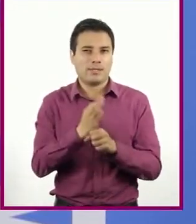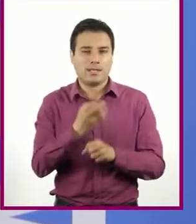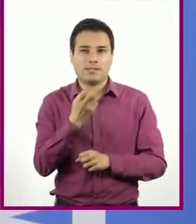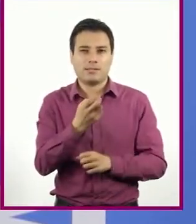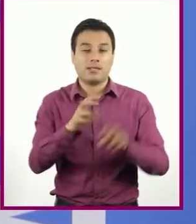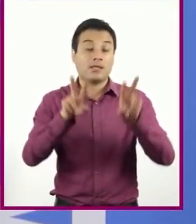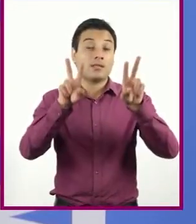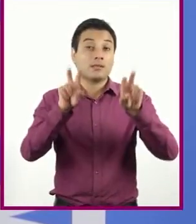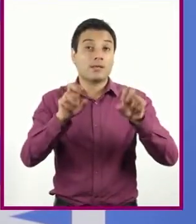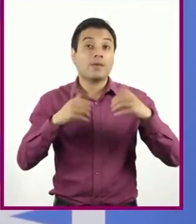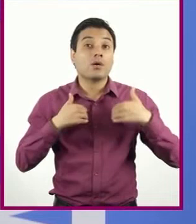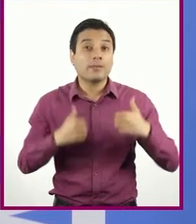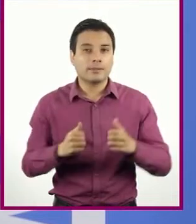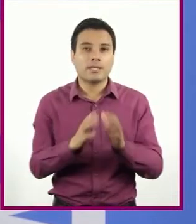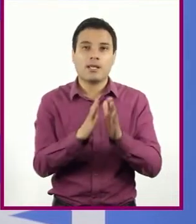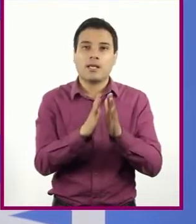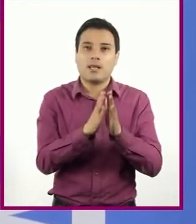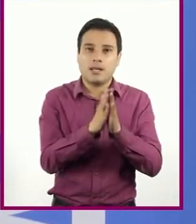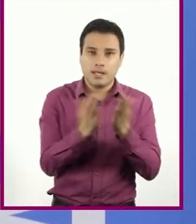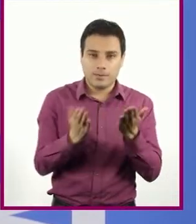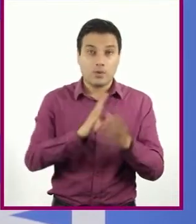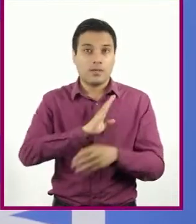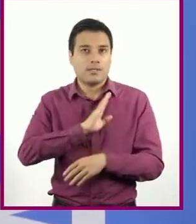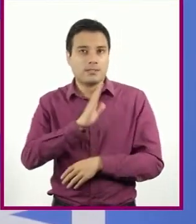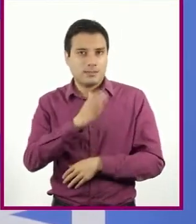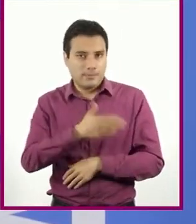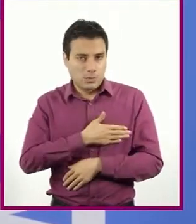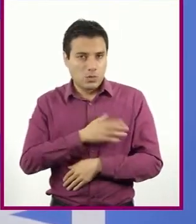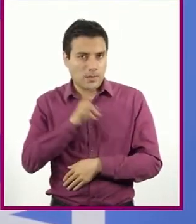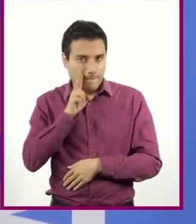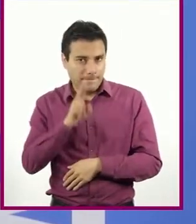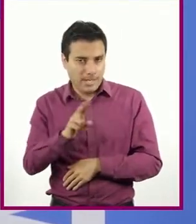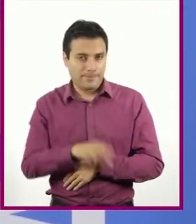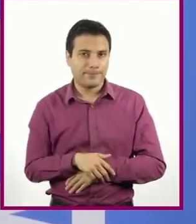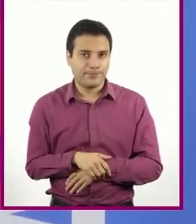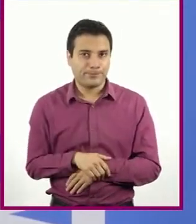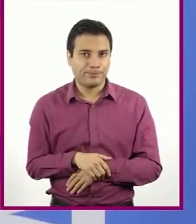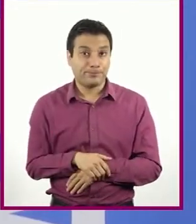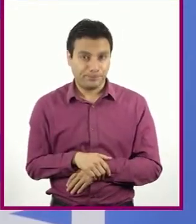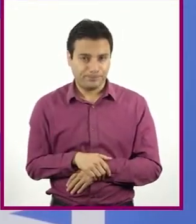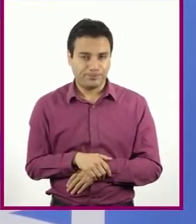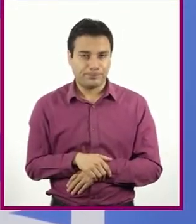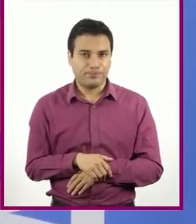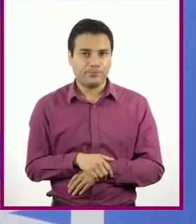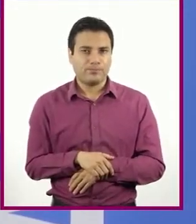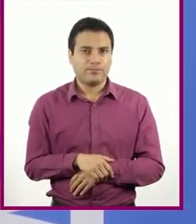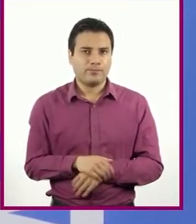situación revisamos el libro de texto para ver cómo se recuperan estos y se trasladan a la imagen en una